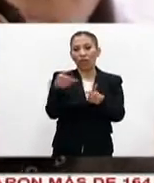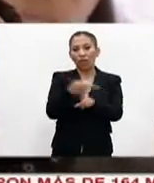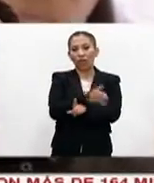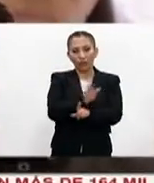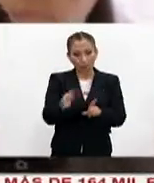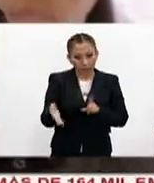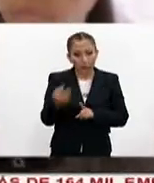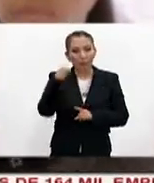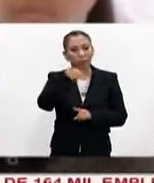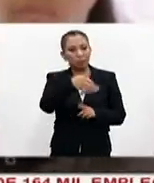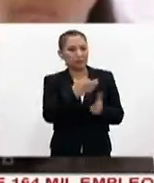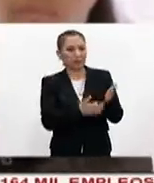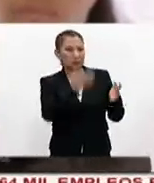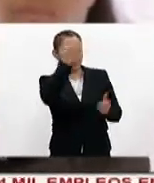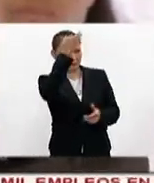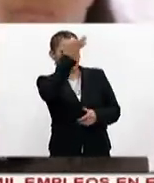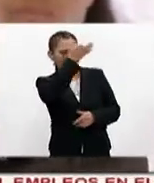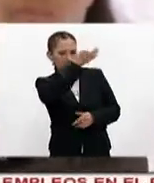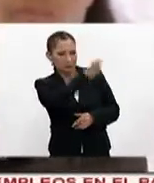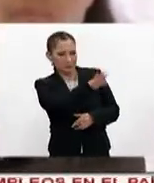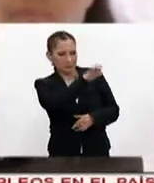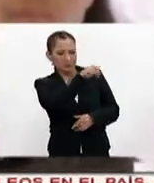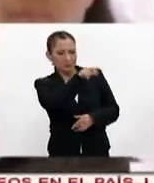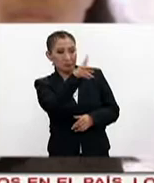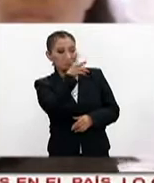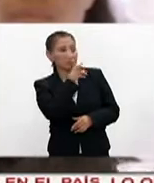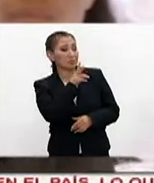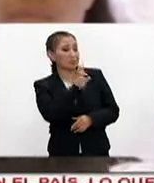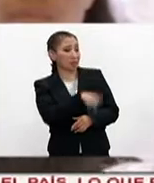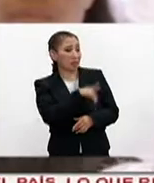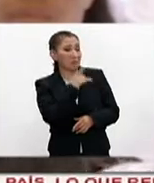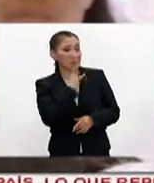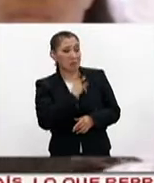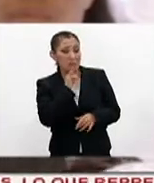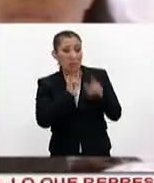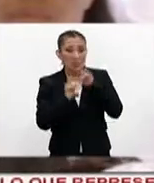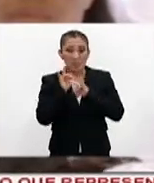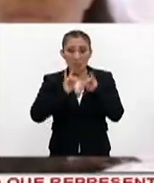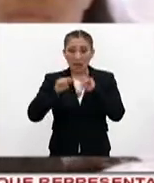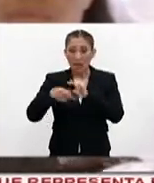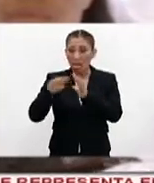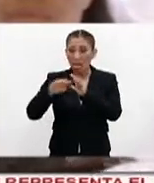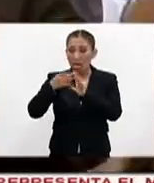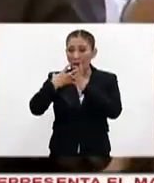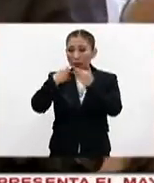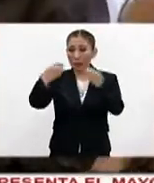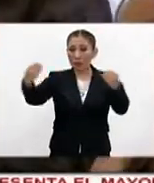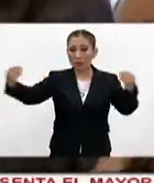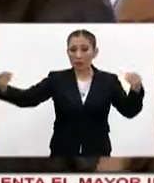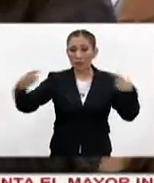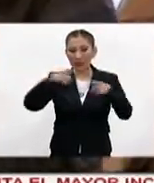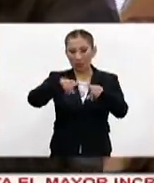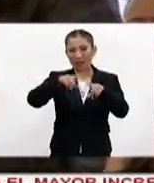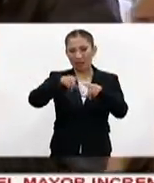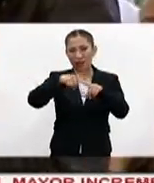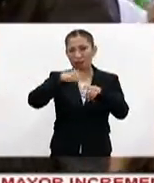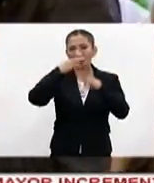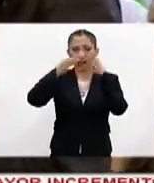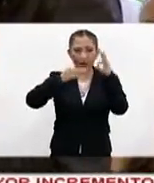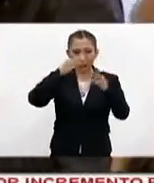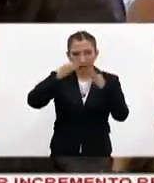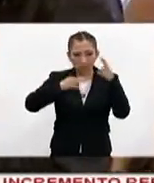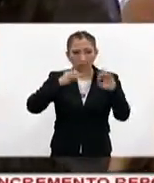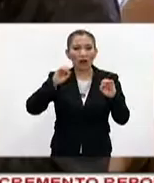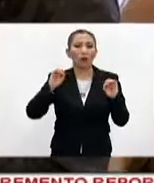distorsiones, por las falsas verdades o las muchas mentiras que a veces corren en distintos medios